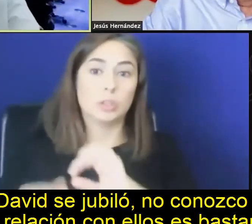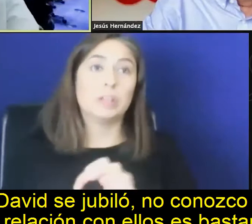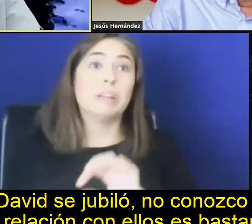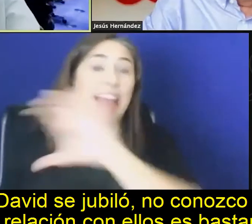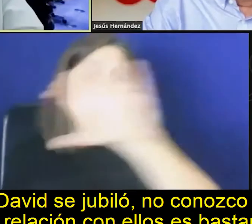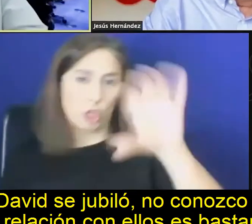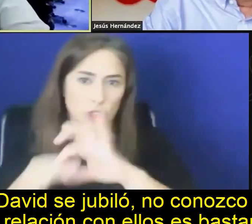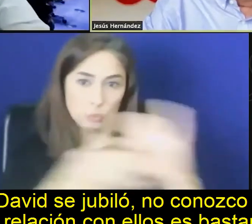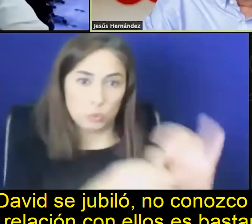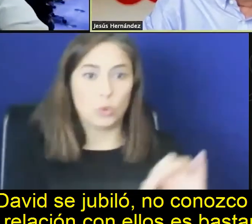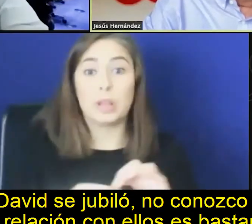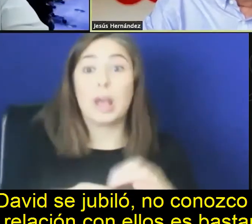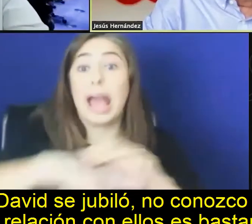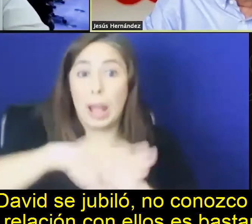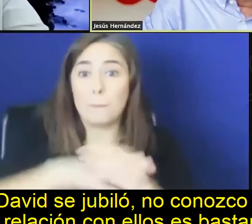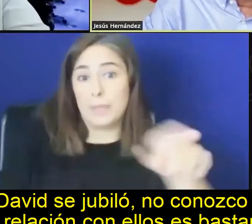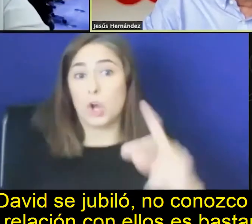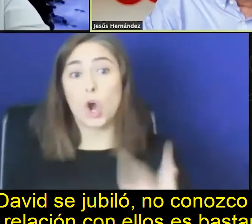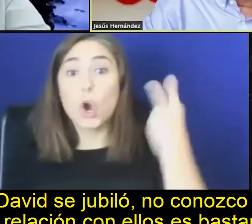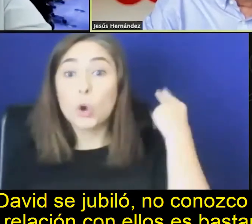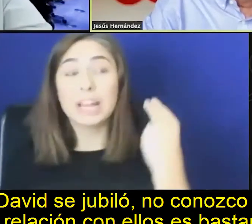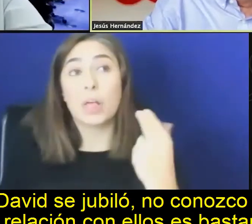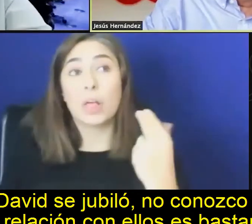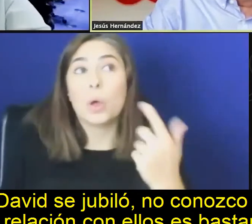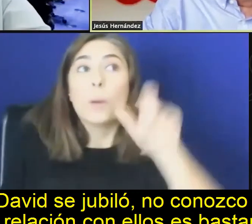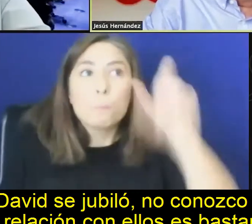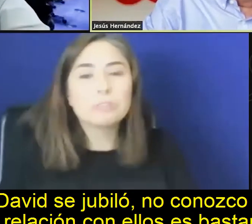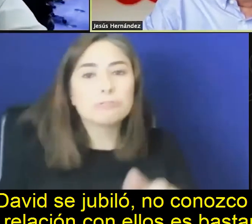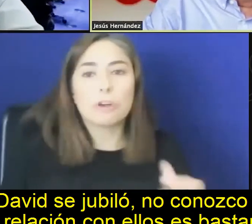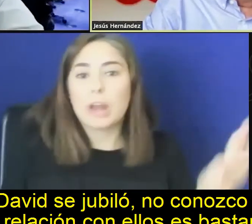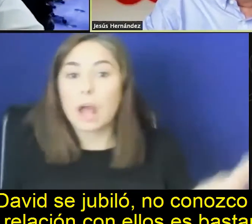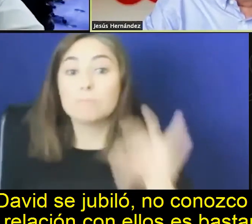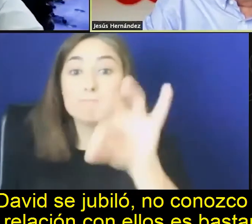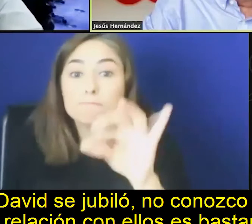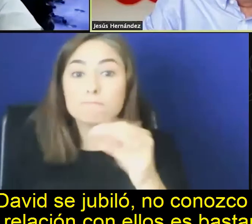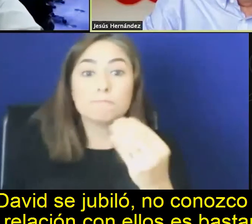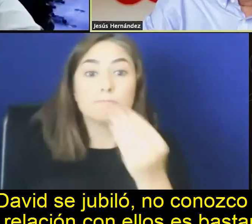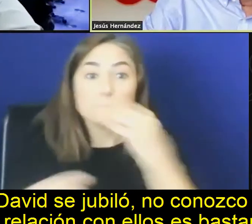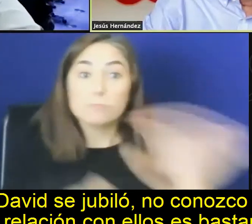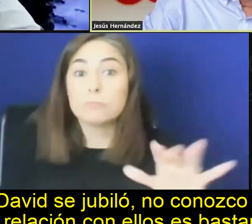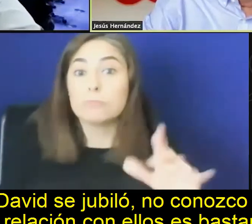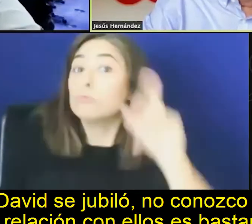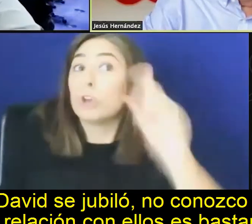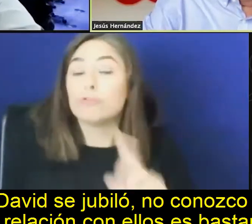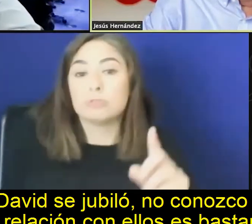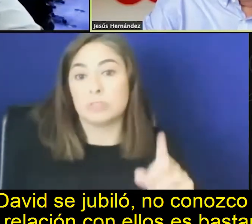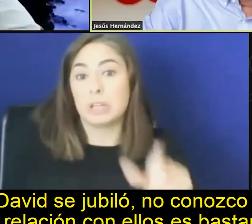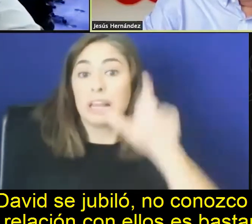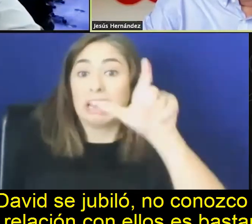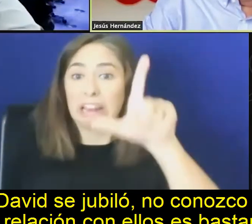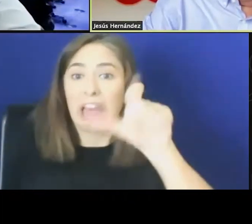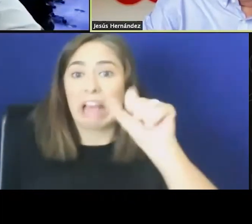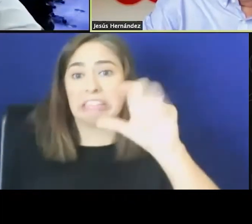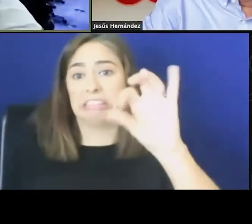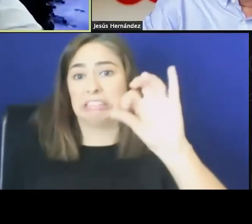sí. no conozco a la persona que se ha incorporado, no sé si ya tienen responsable del Access Board, pero la relación con ellos es bastante directa,